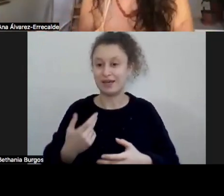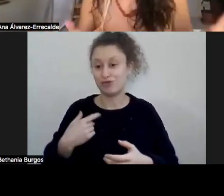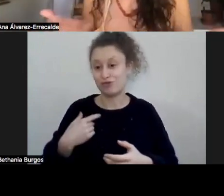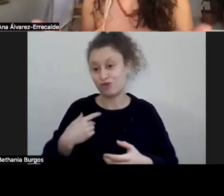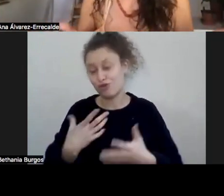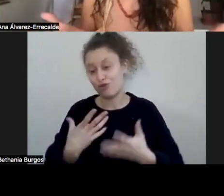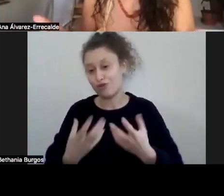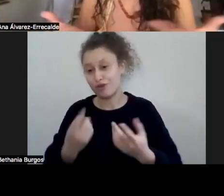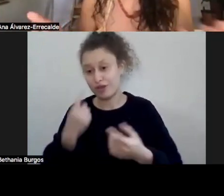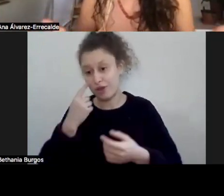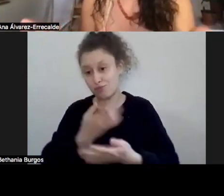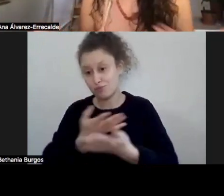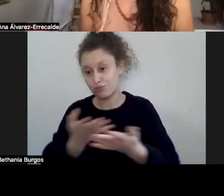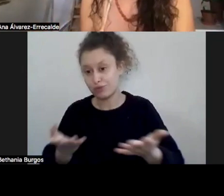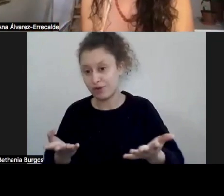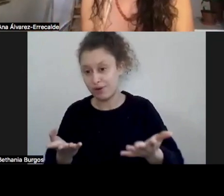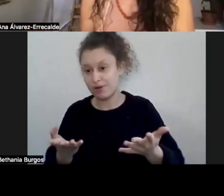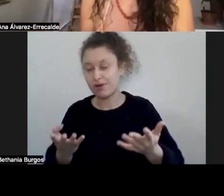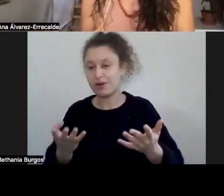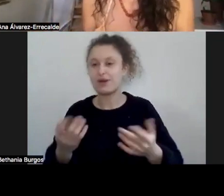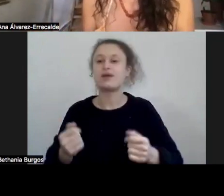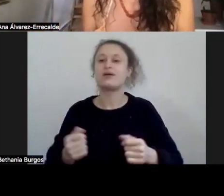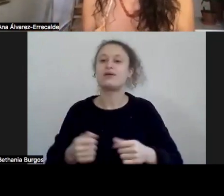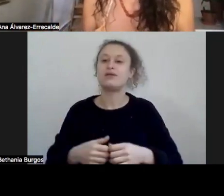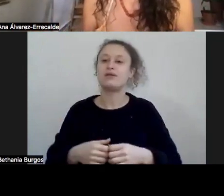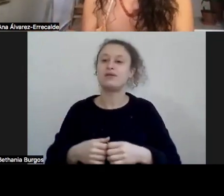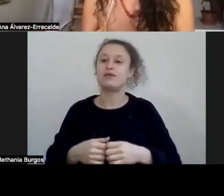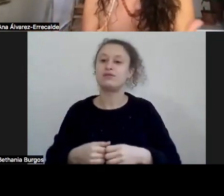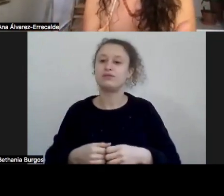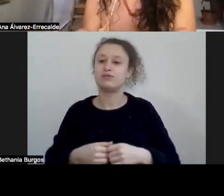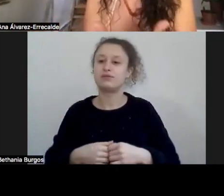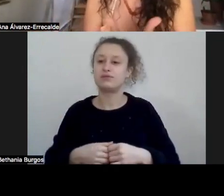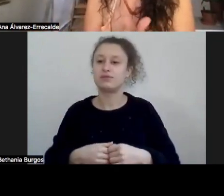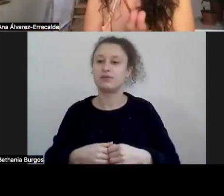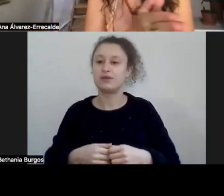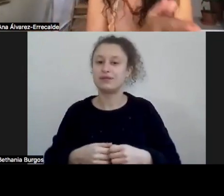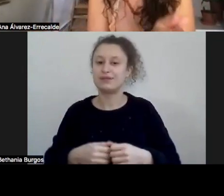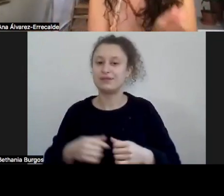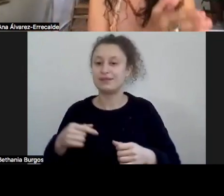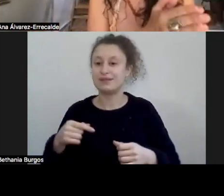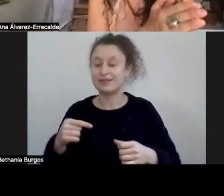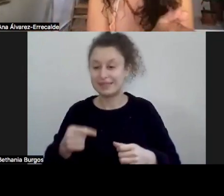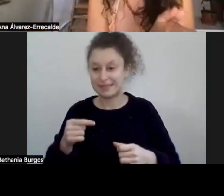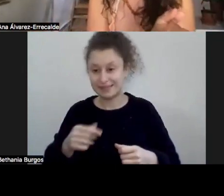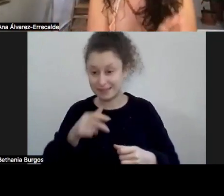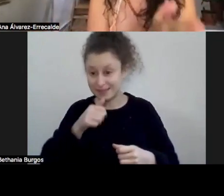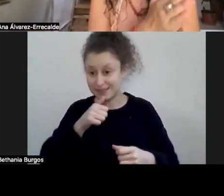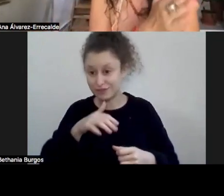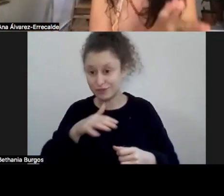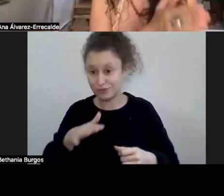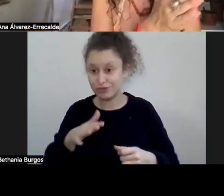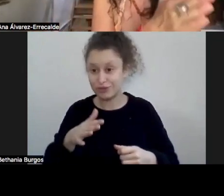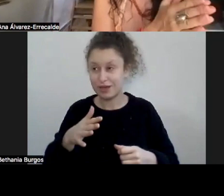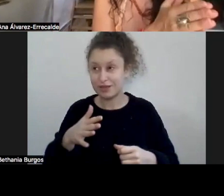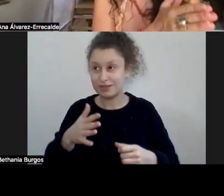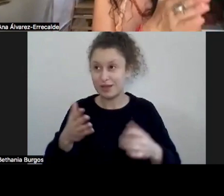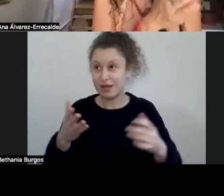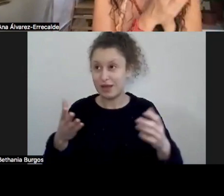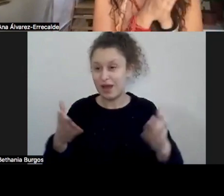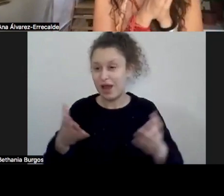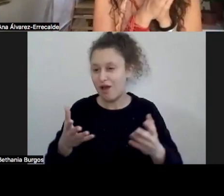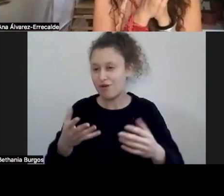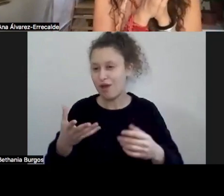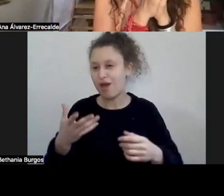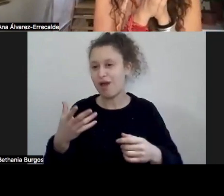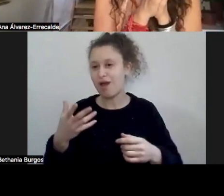en la forma en la que lo estructuré, es que estas historias, o sea, si bien aquí me estoy enfocando en Puri,